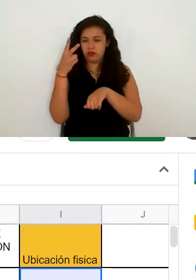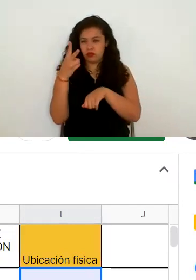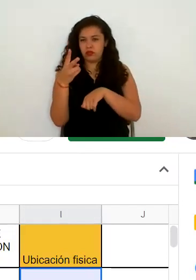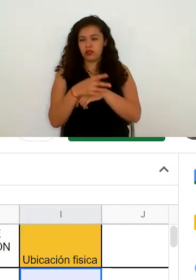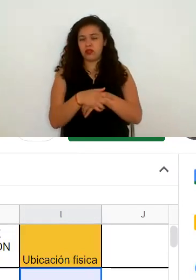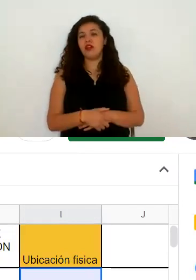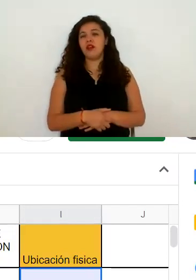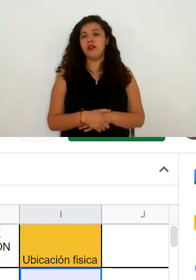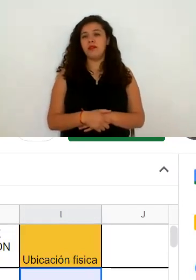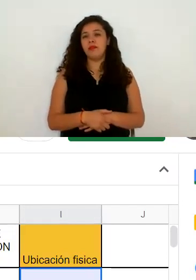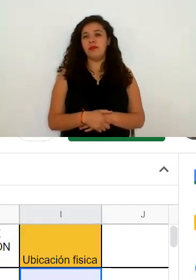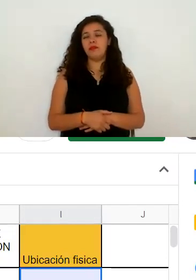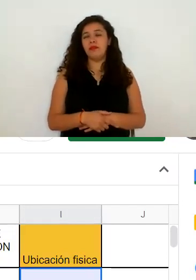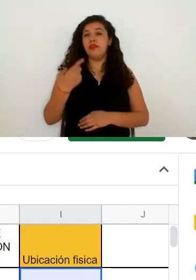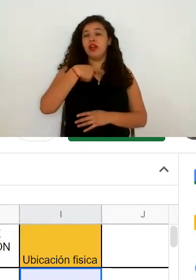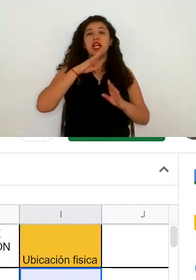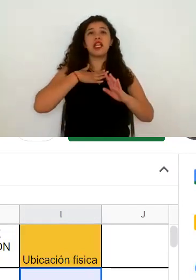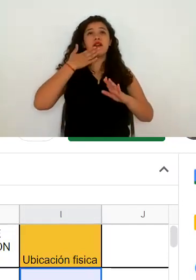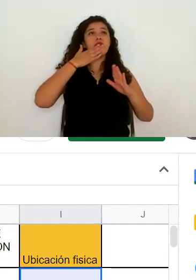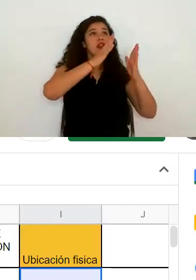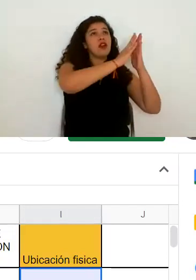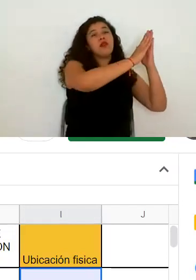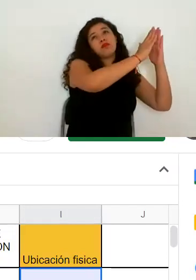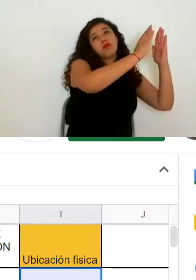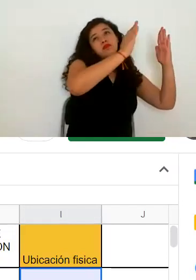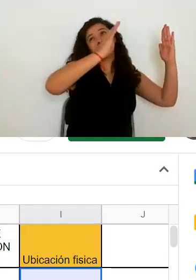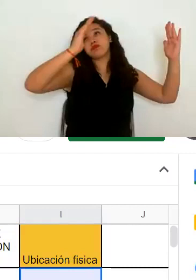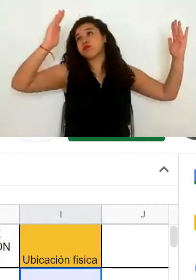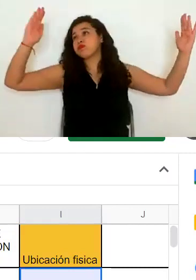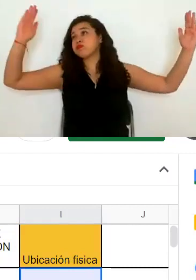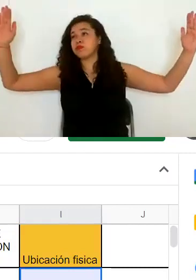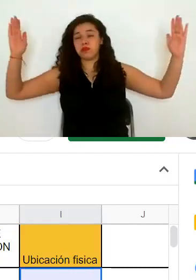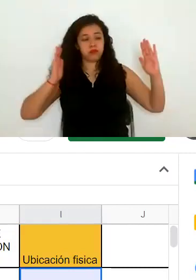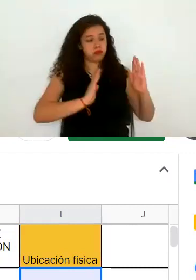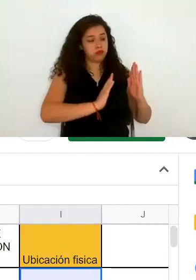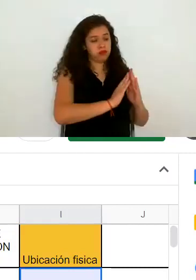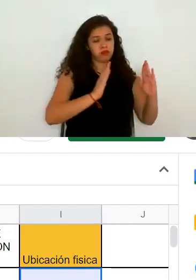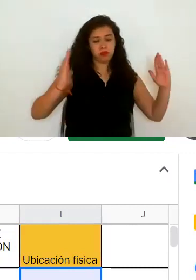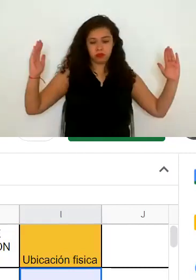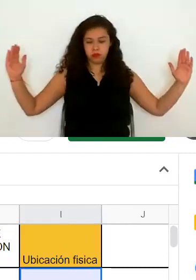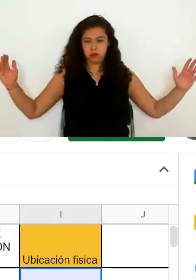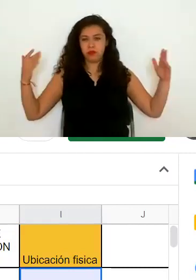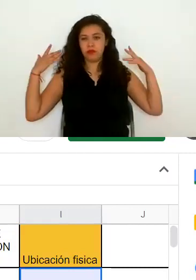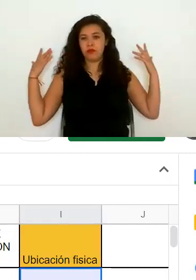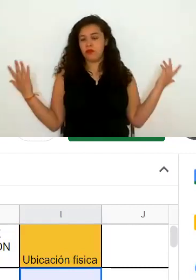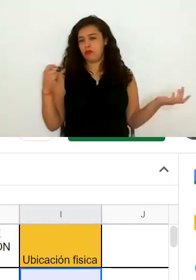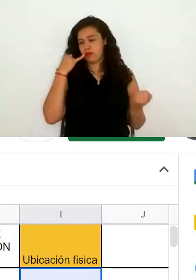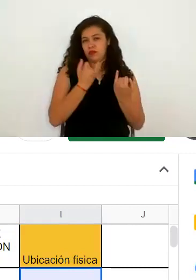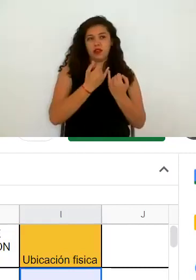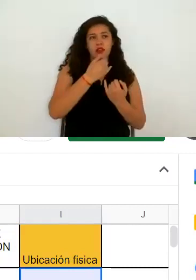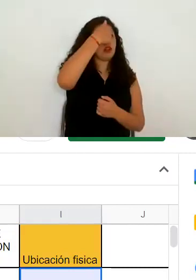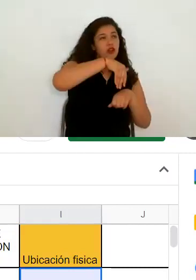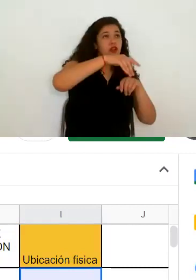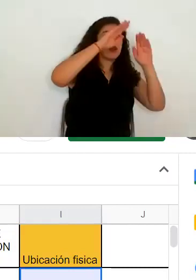van a contar con una estantería como anaqueles, donde habría que también numerar a los anaqueles.